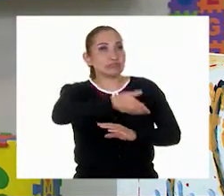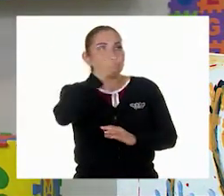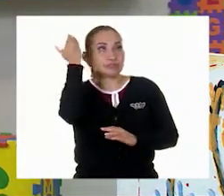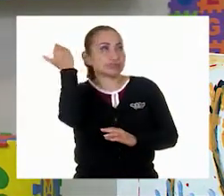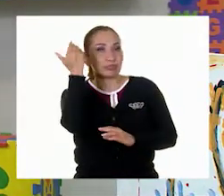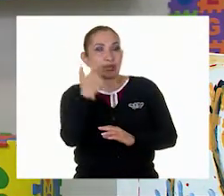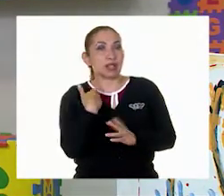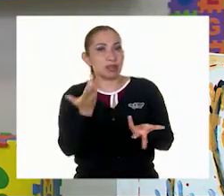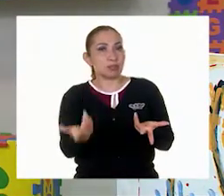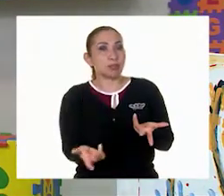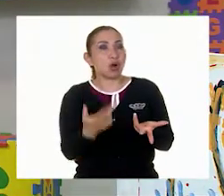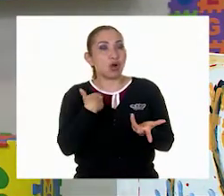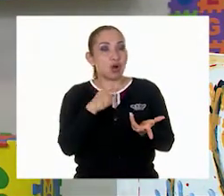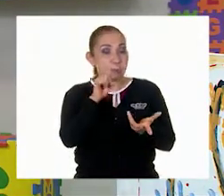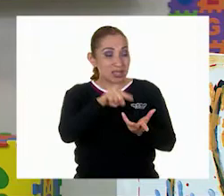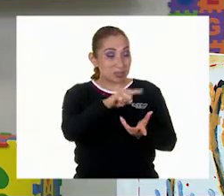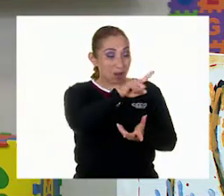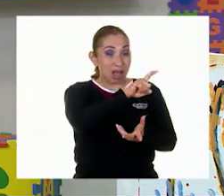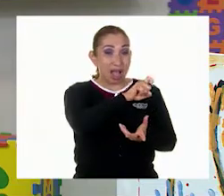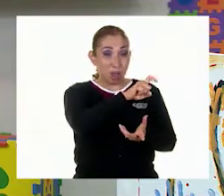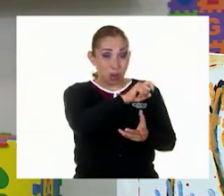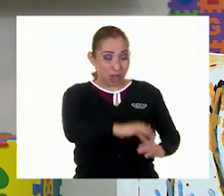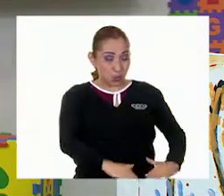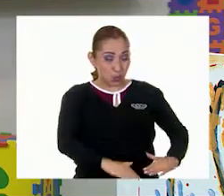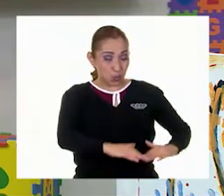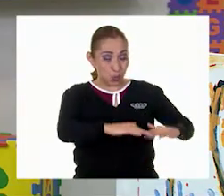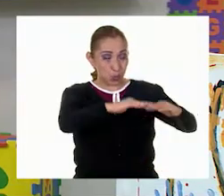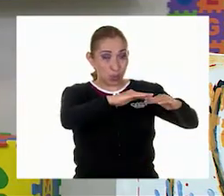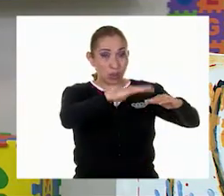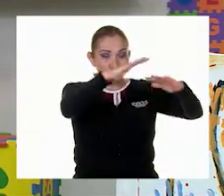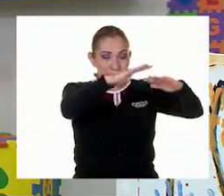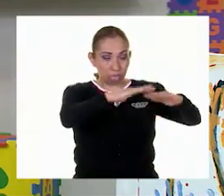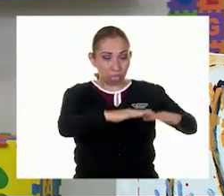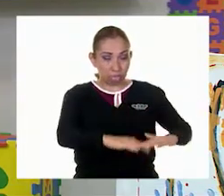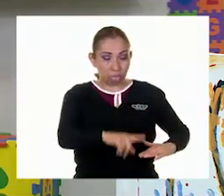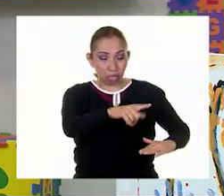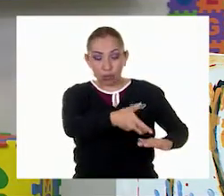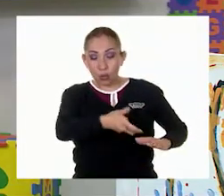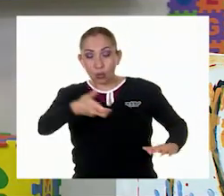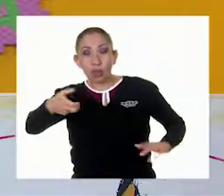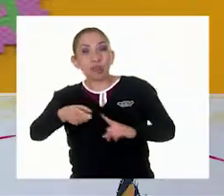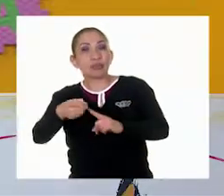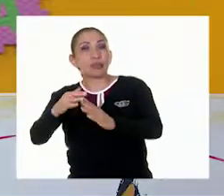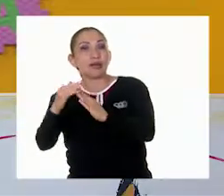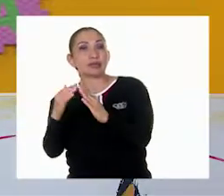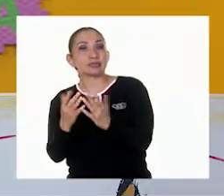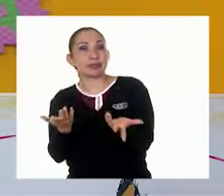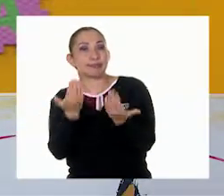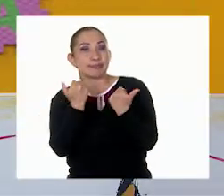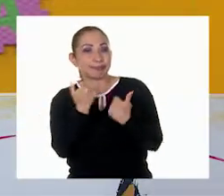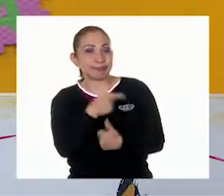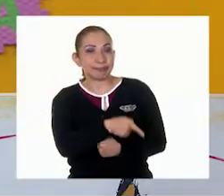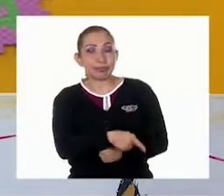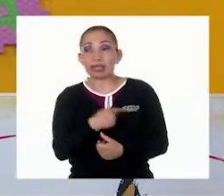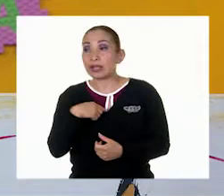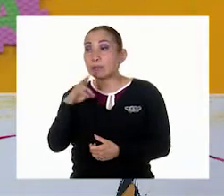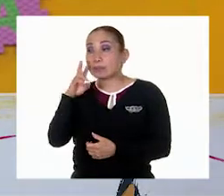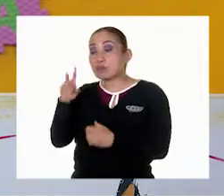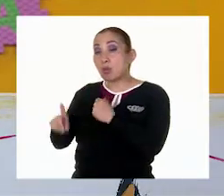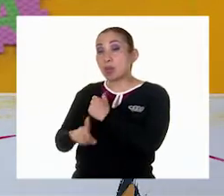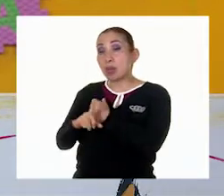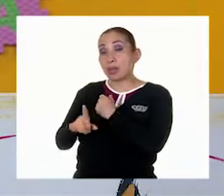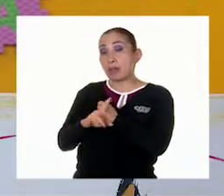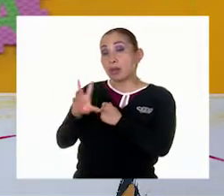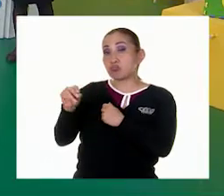la recarga de los mantos acuíferos de donde la extraemos. Uy, sí. Uh-huh. Y bueno, como vemos en este problema, no